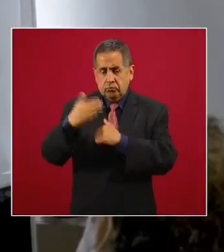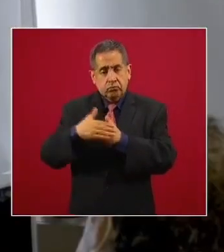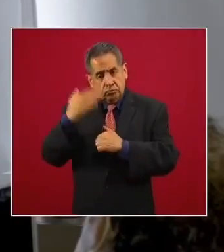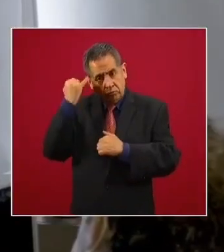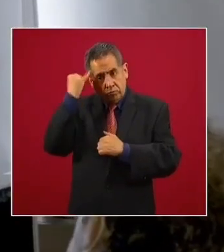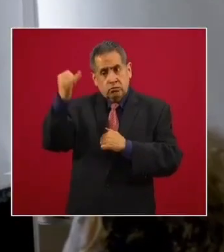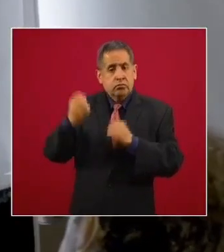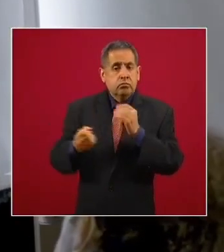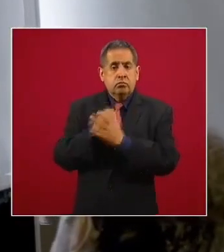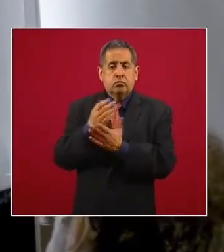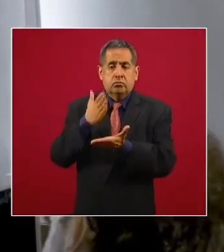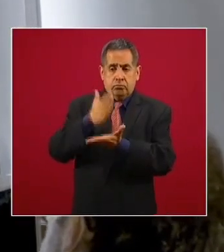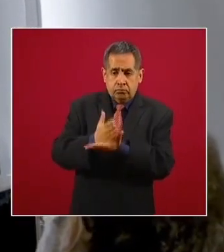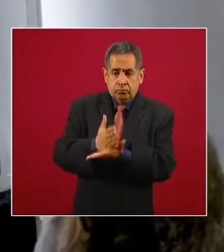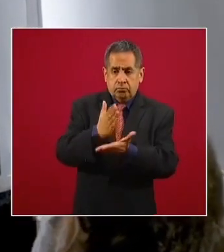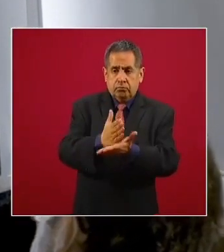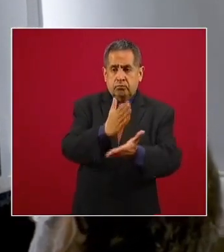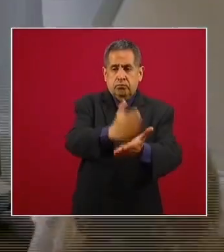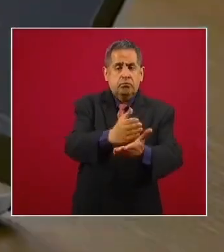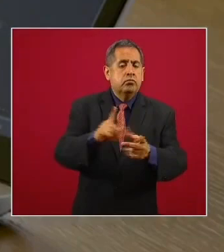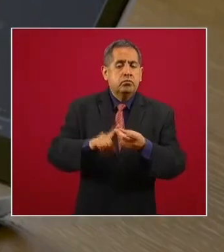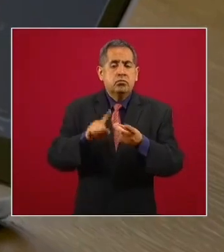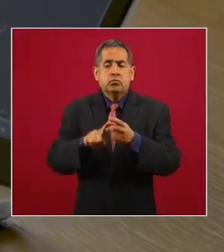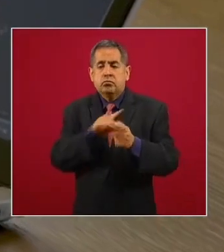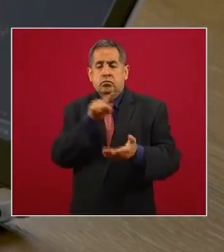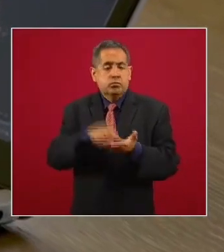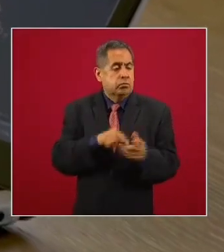nuevas estaciones del sistema y sus obras complementarias.